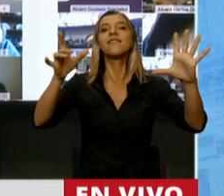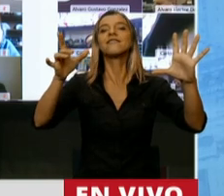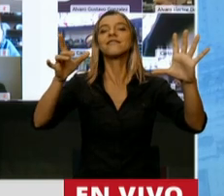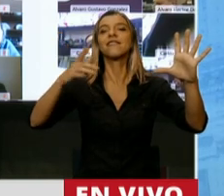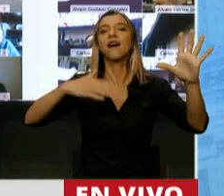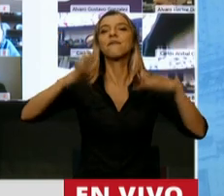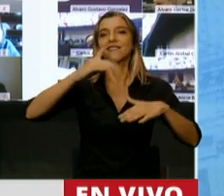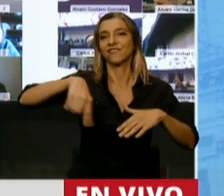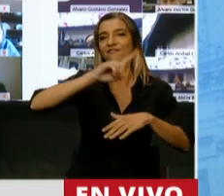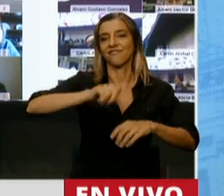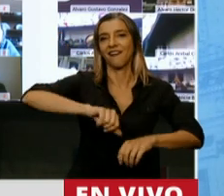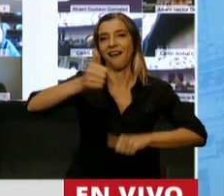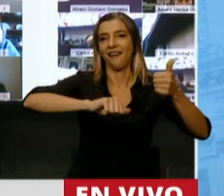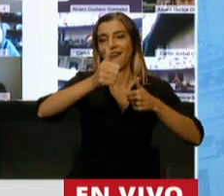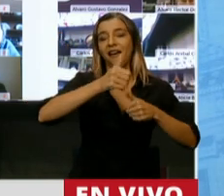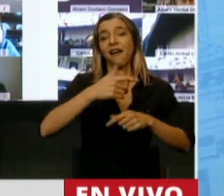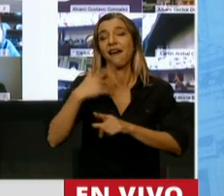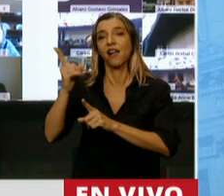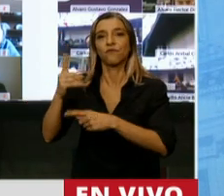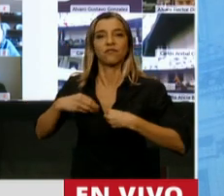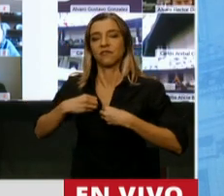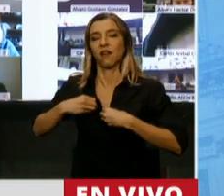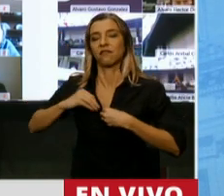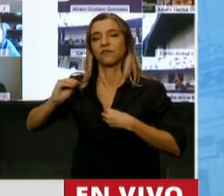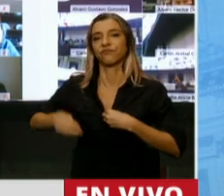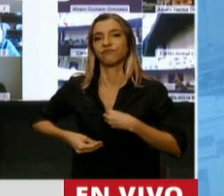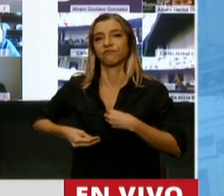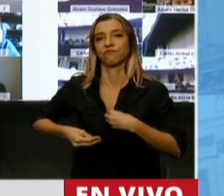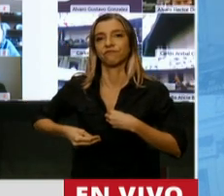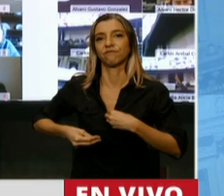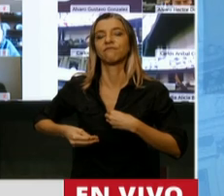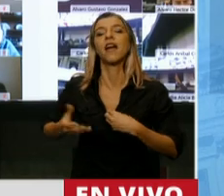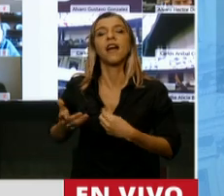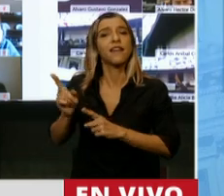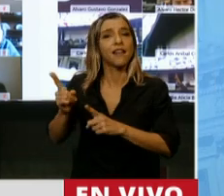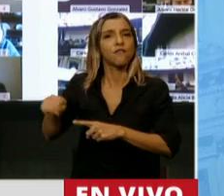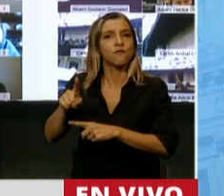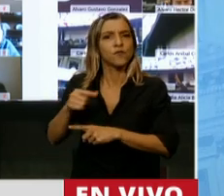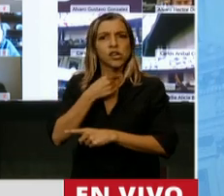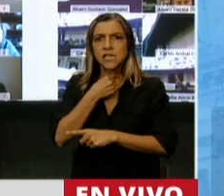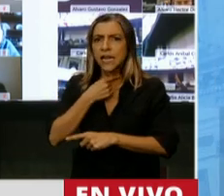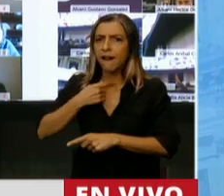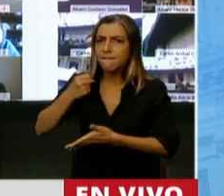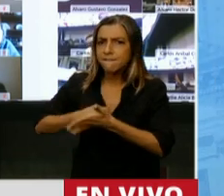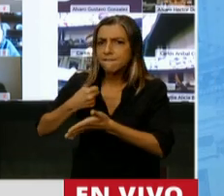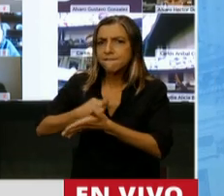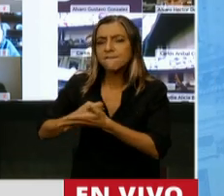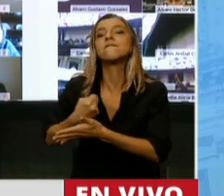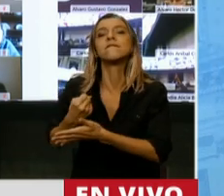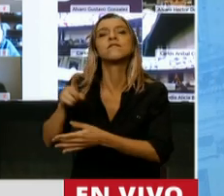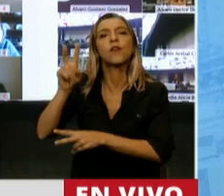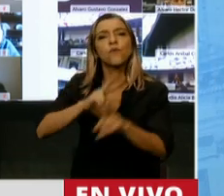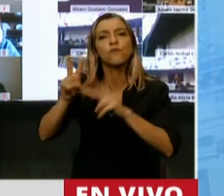pierden. Y esos algunos que pierden no se resignan a haber perdido. Y por eso desarrollan políticas